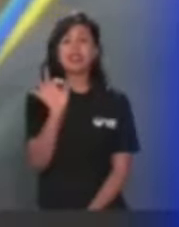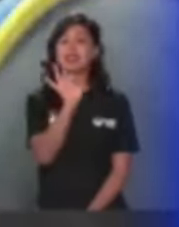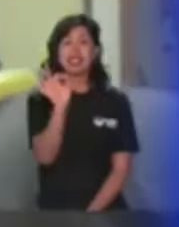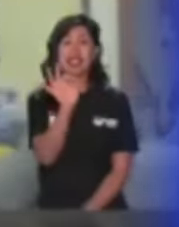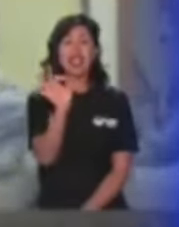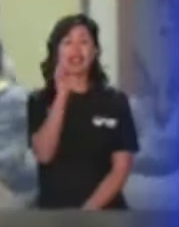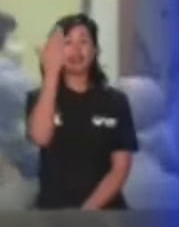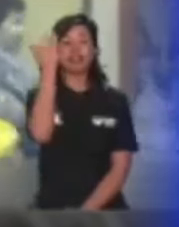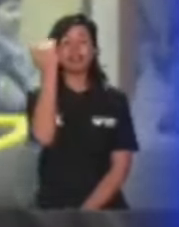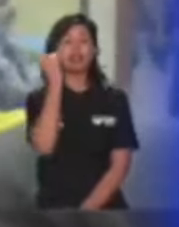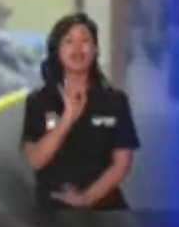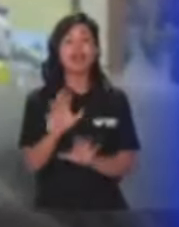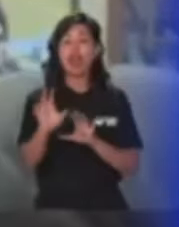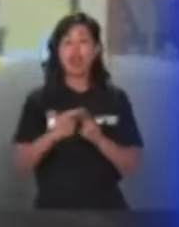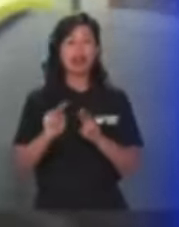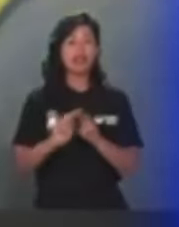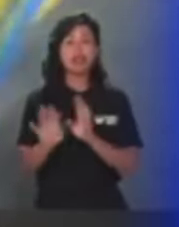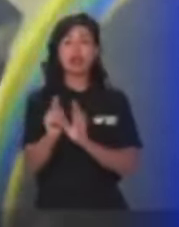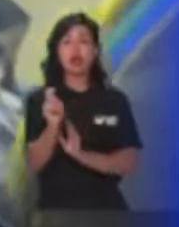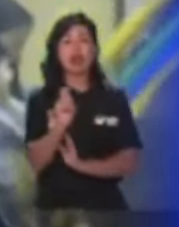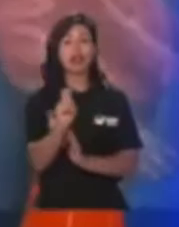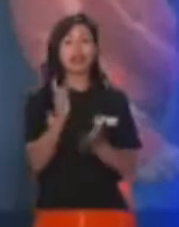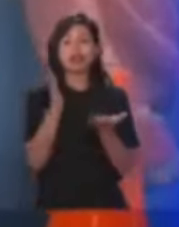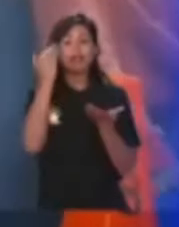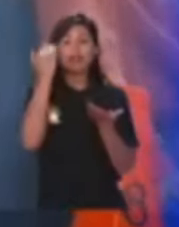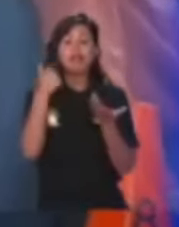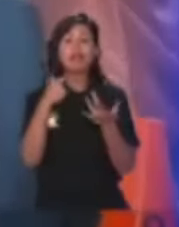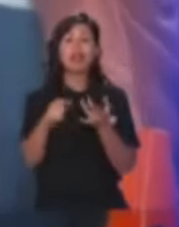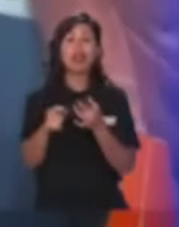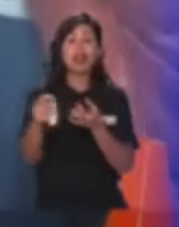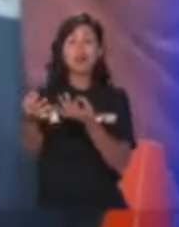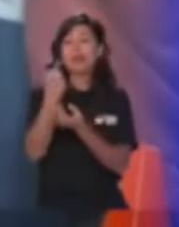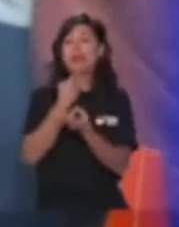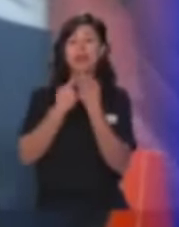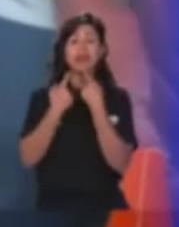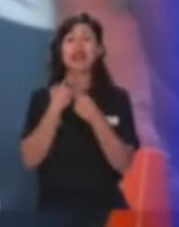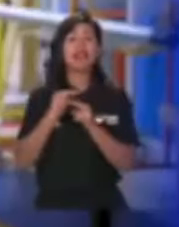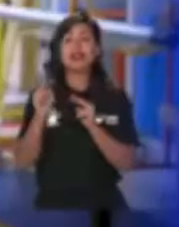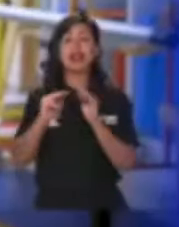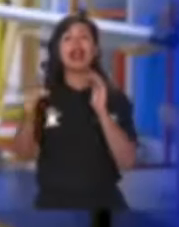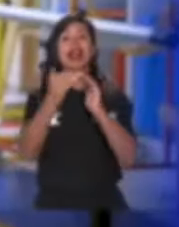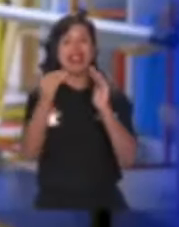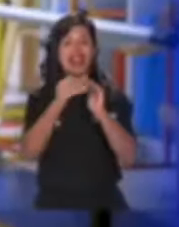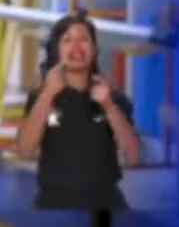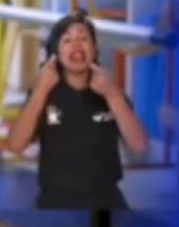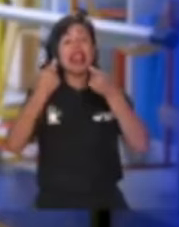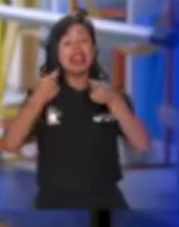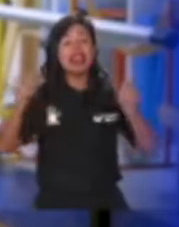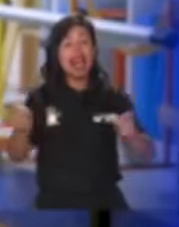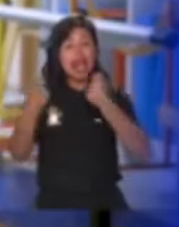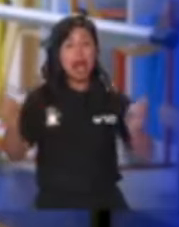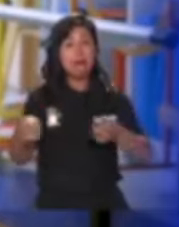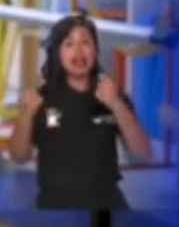sabía qué cosas hacer con la Tere y nos fue preguntando, y nosotros orientando para que él, dentro de la casa, hiciera la parte de la terapia más fuerte,